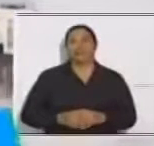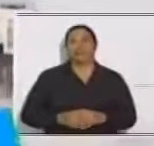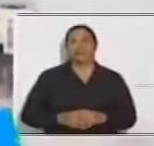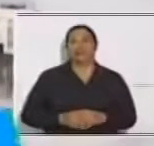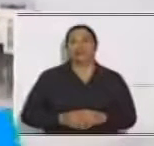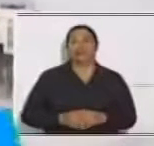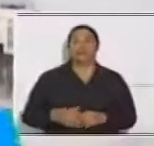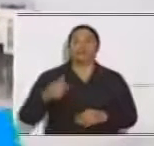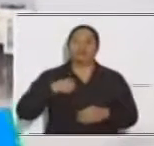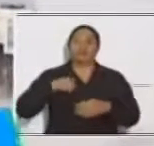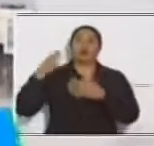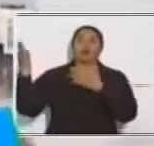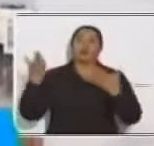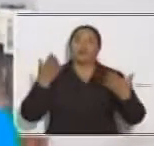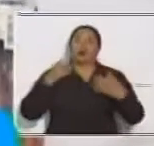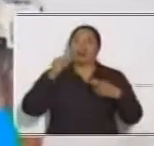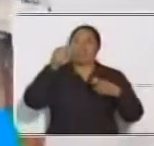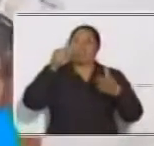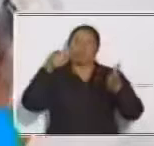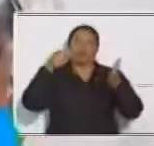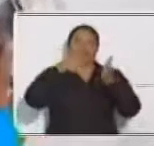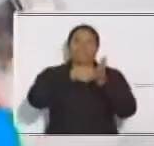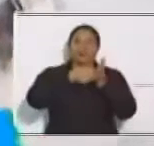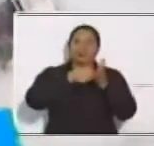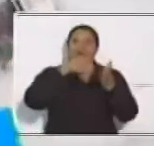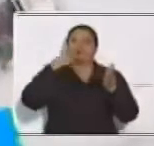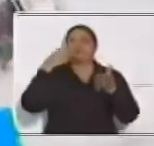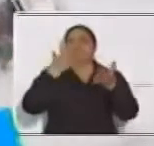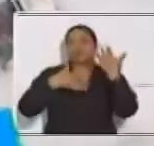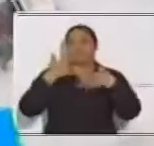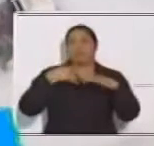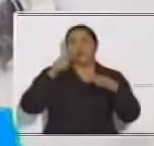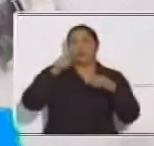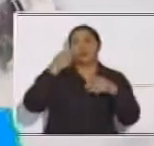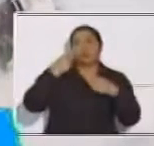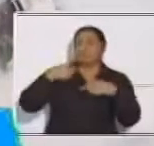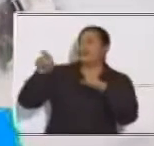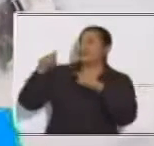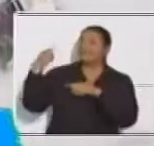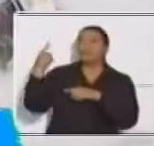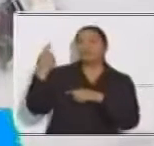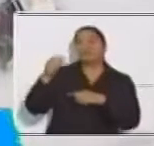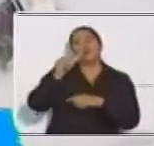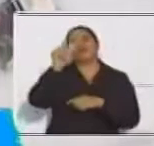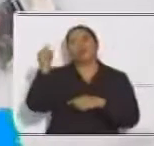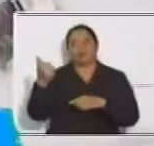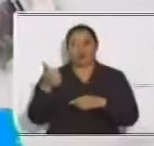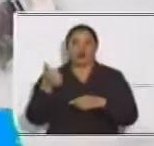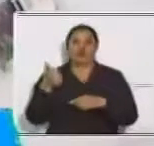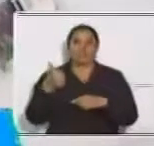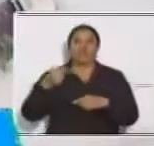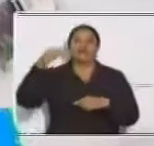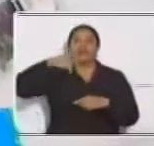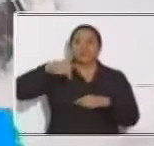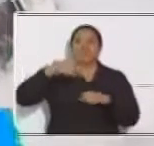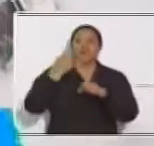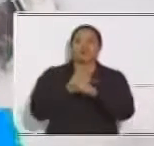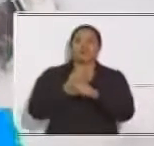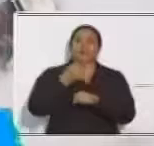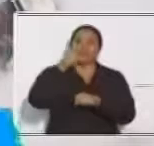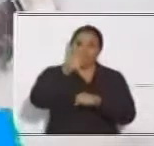estas tachuelitas de colores, pueden conseguir otras ustedes y las vamos a utilizar el día de hoy. Así que tienen